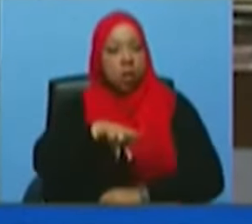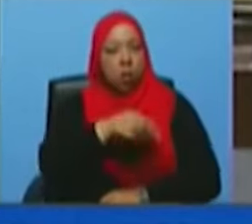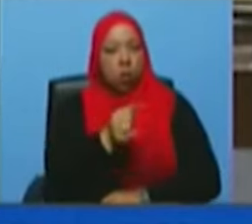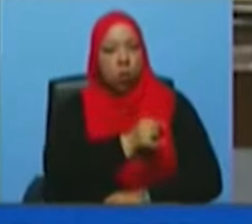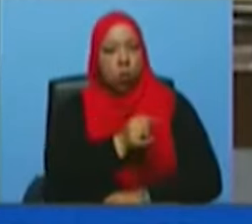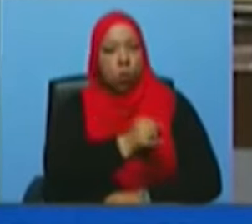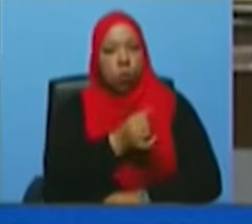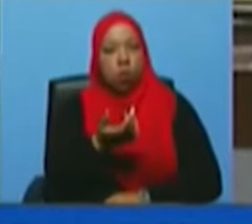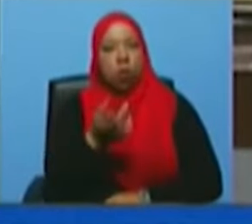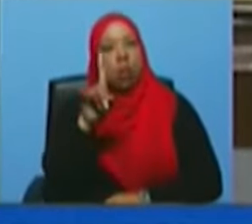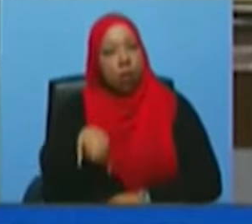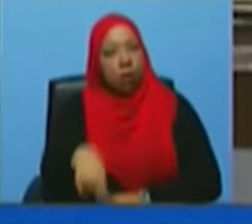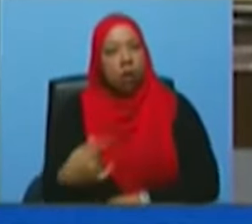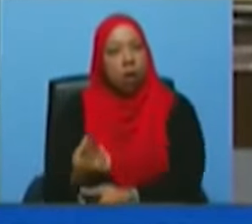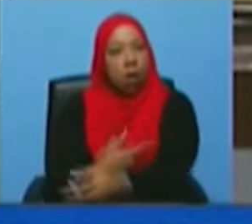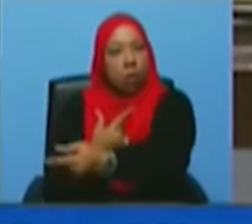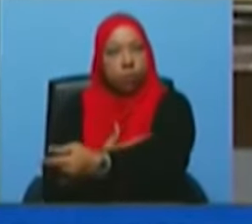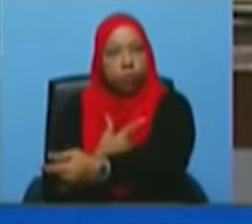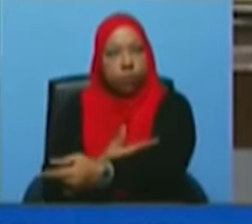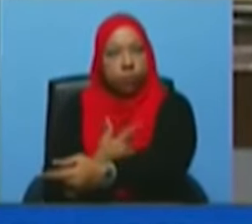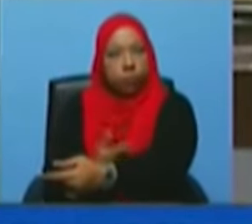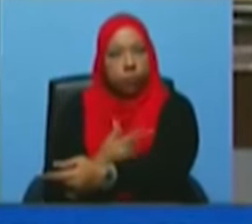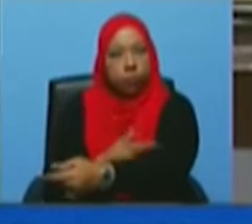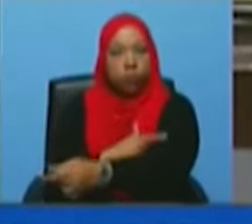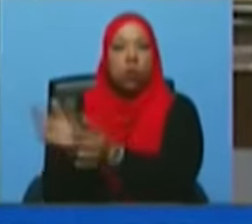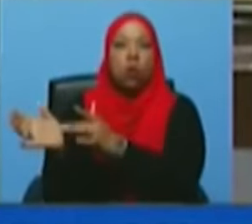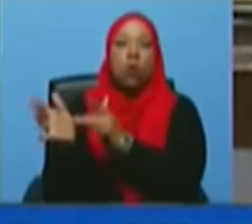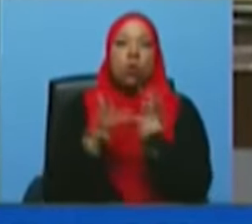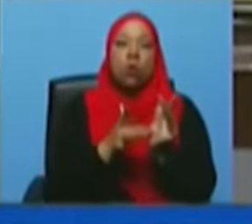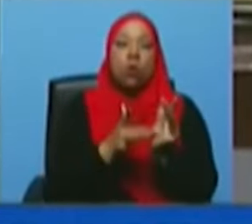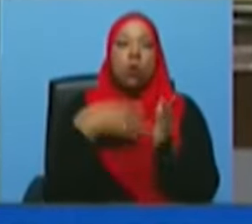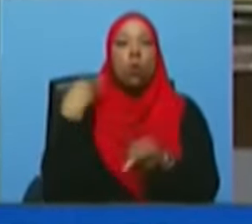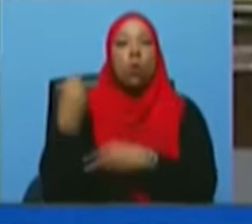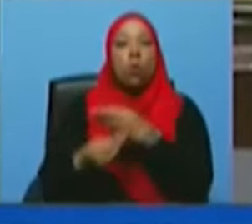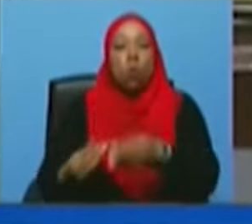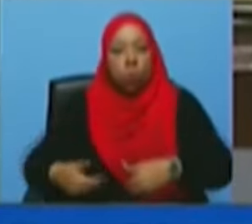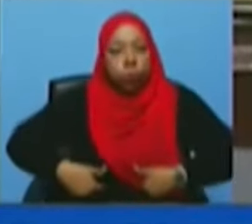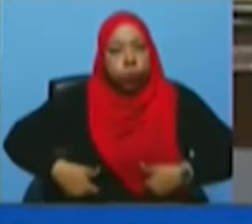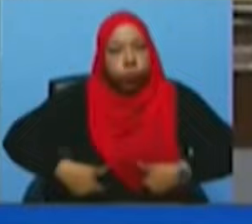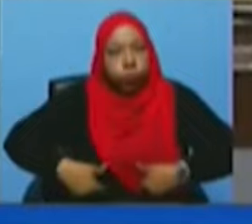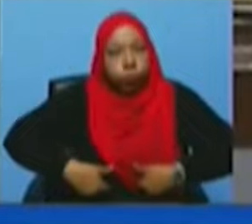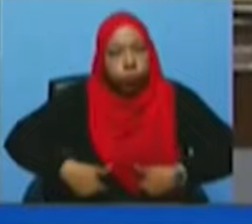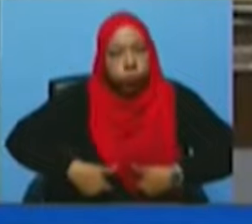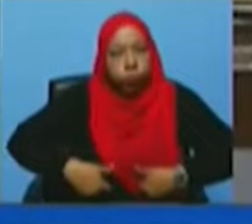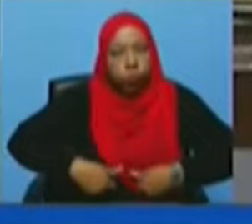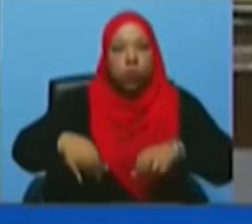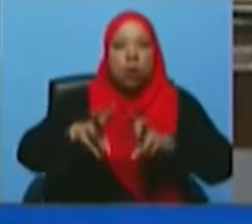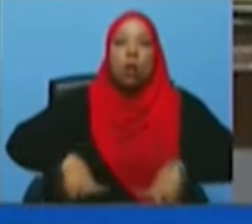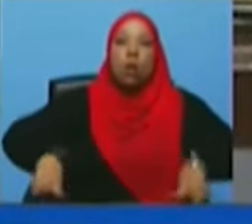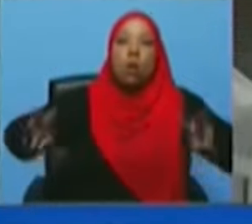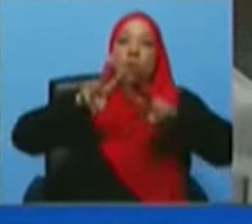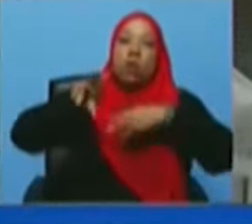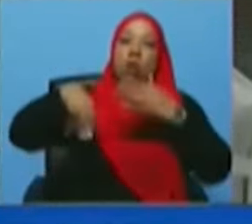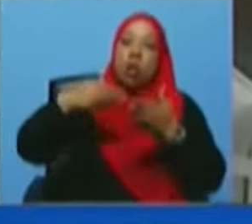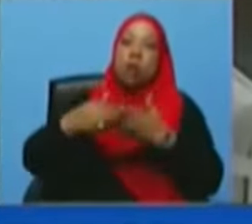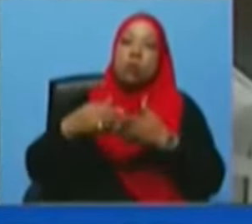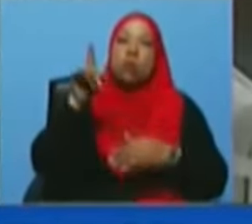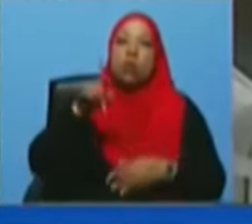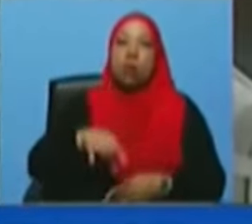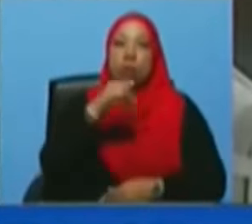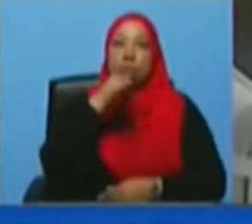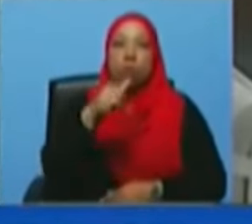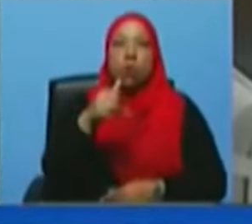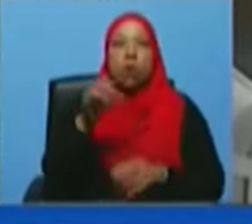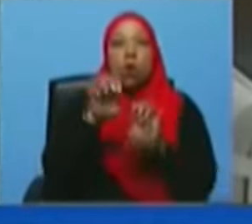mis hermanos Católicos en nombre de Cristo hagan un esfuerzo vales nacionales